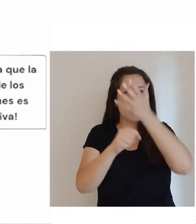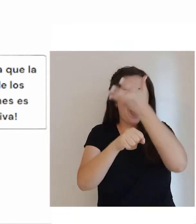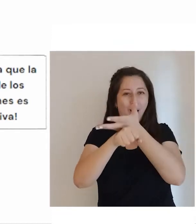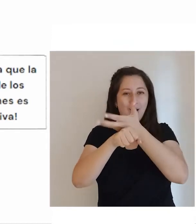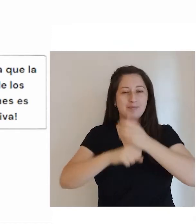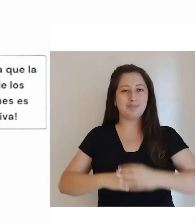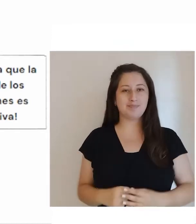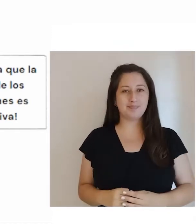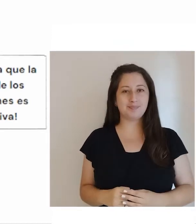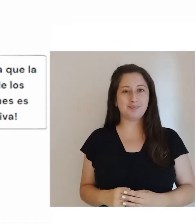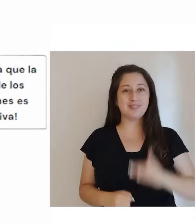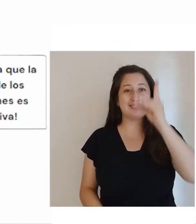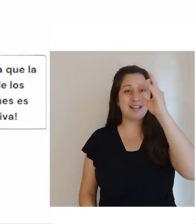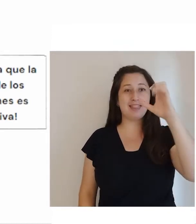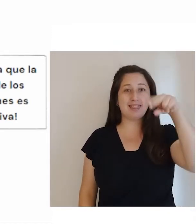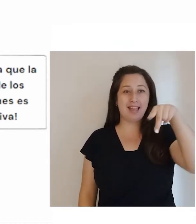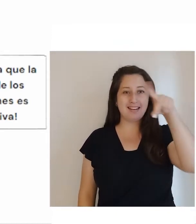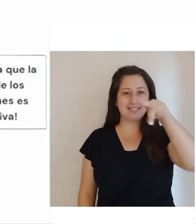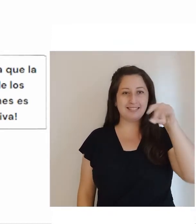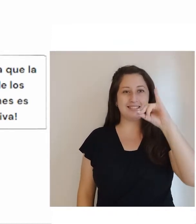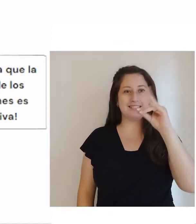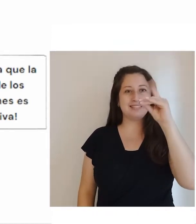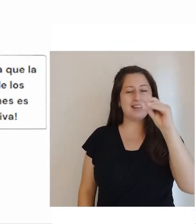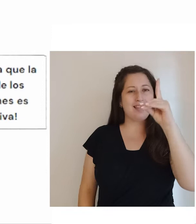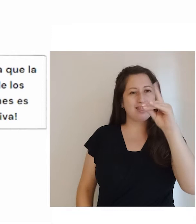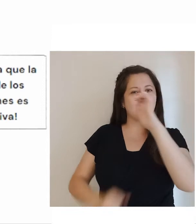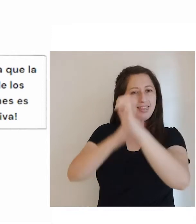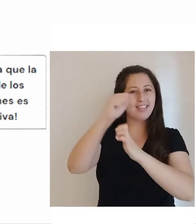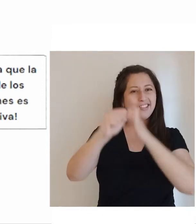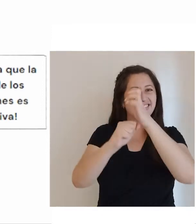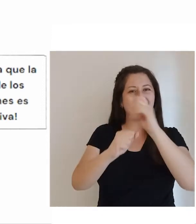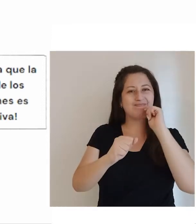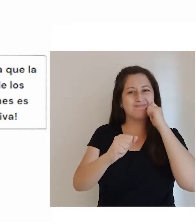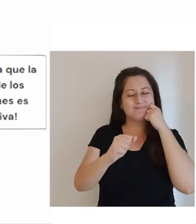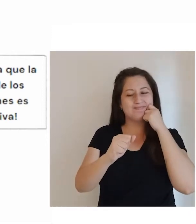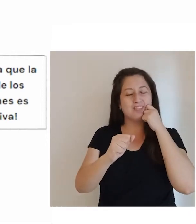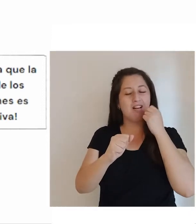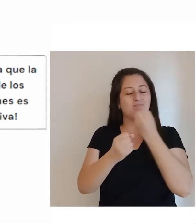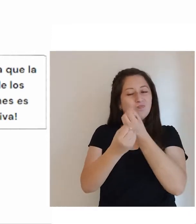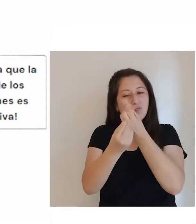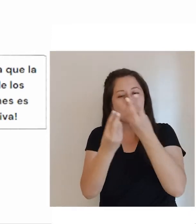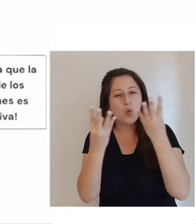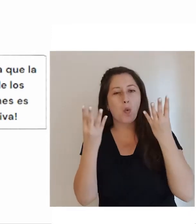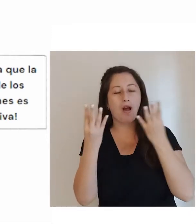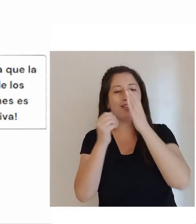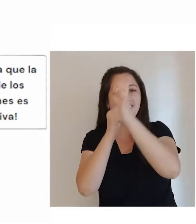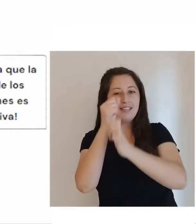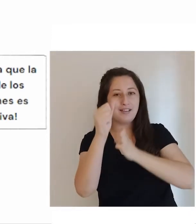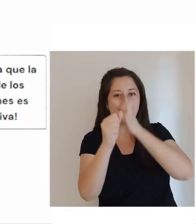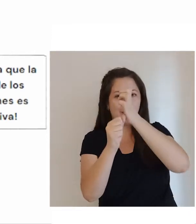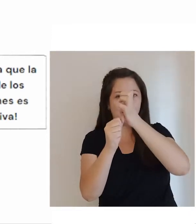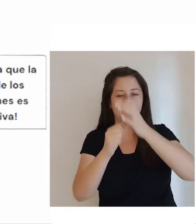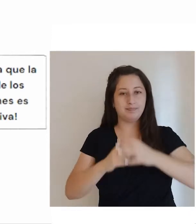hay. La densidad de electrones puede ser entendida como la